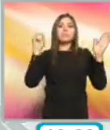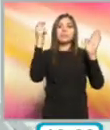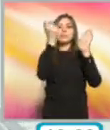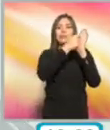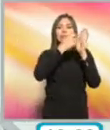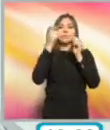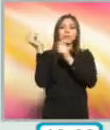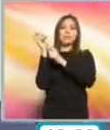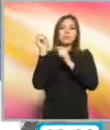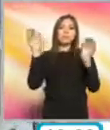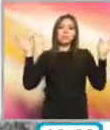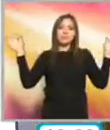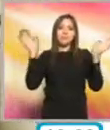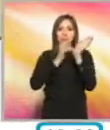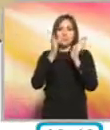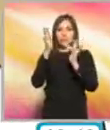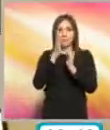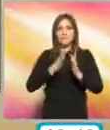que no vámonos?